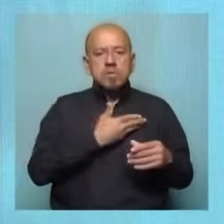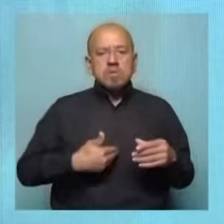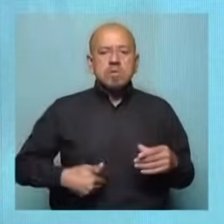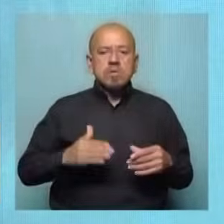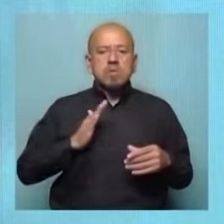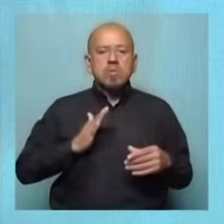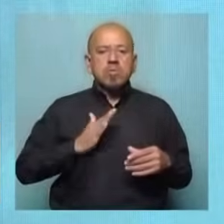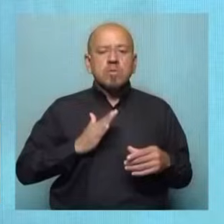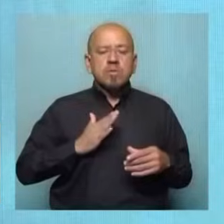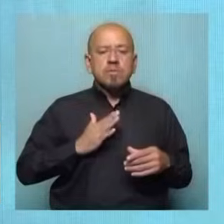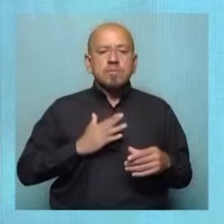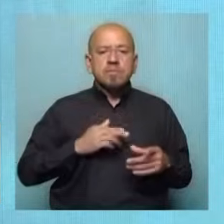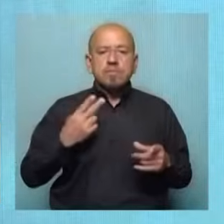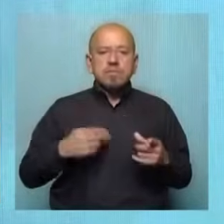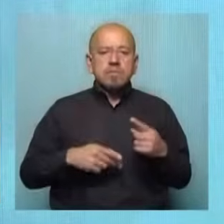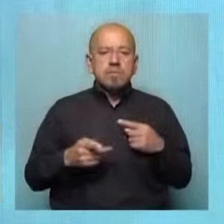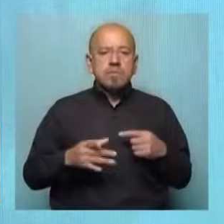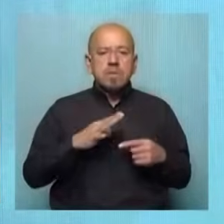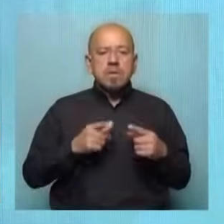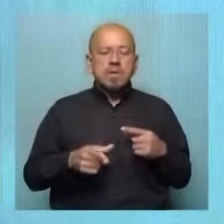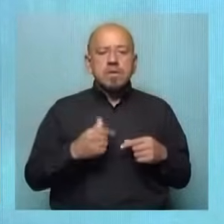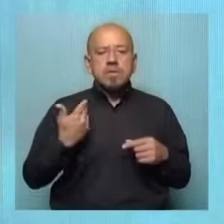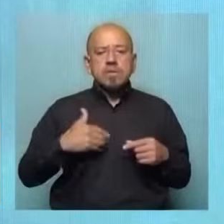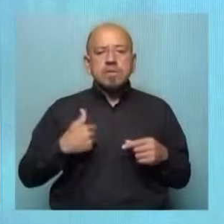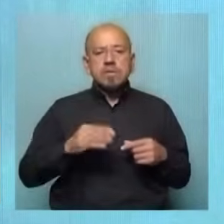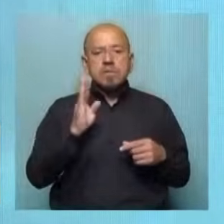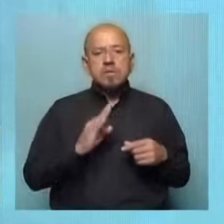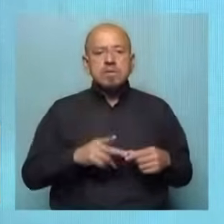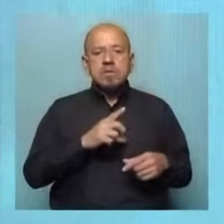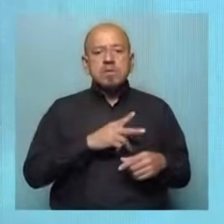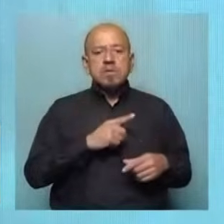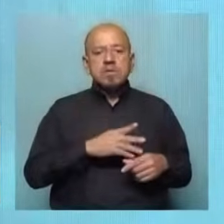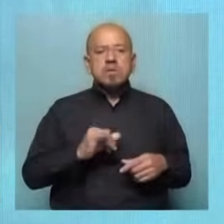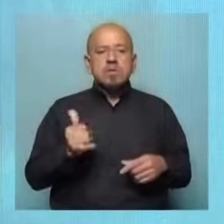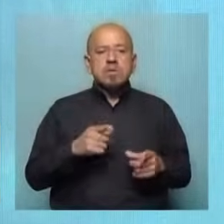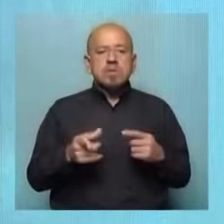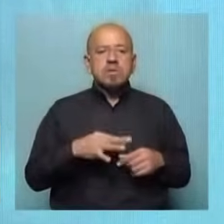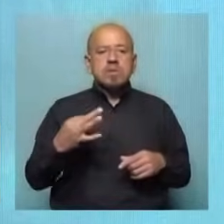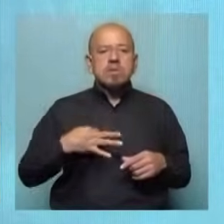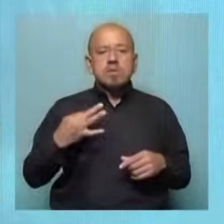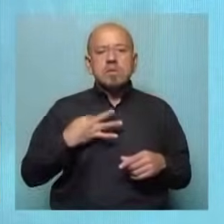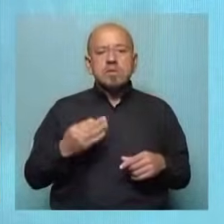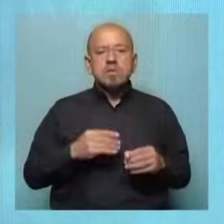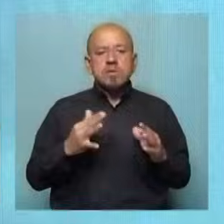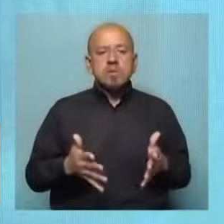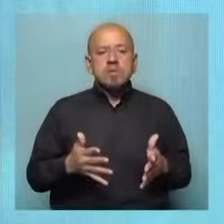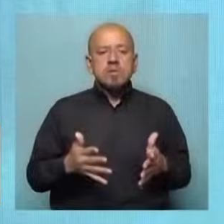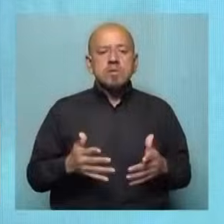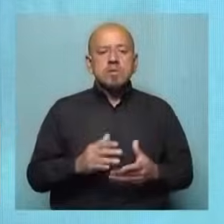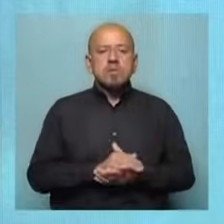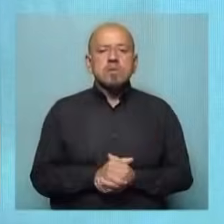nunca tuvimos, cuando en otros países de la región, pienso en Argentina, en Brasil y en Chile, sí ya han tenido, y hace años, de hecho. ¿Cuál es el diferencial